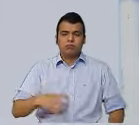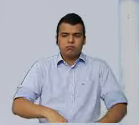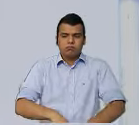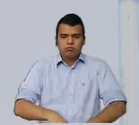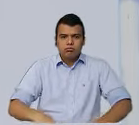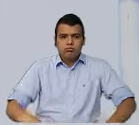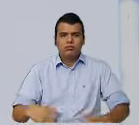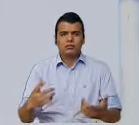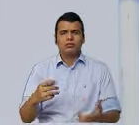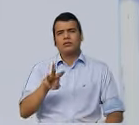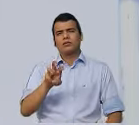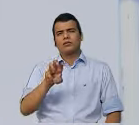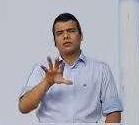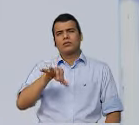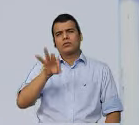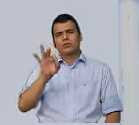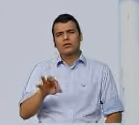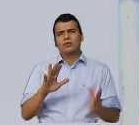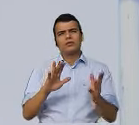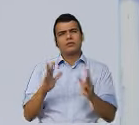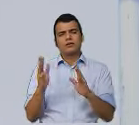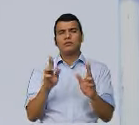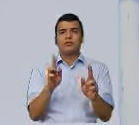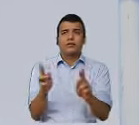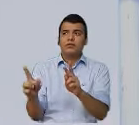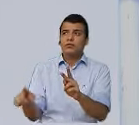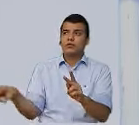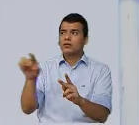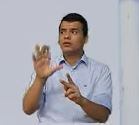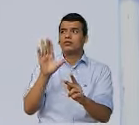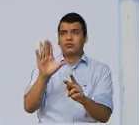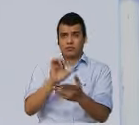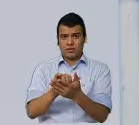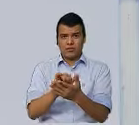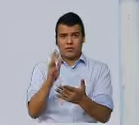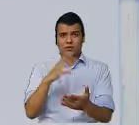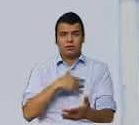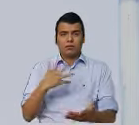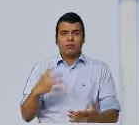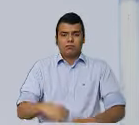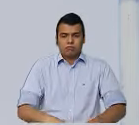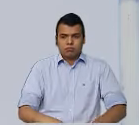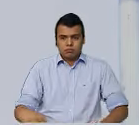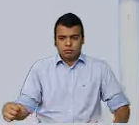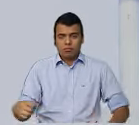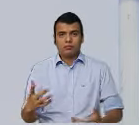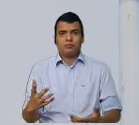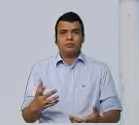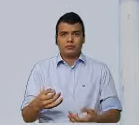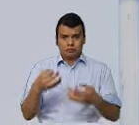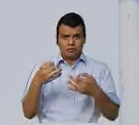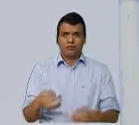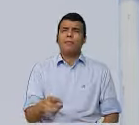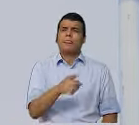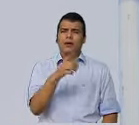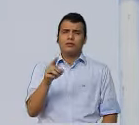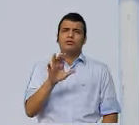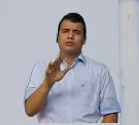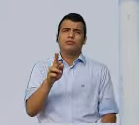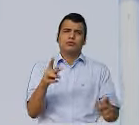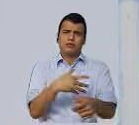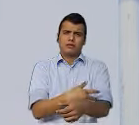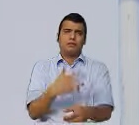Casi el 85% de los pacientes diabéticos tipo 2 son obesos, e incluso hoy